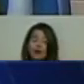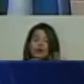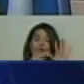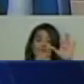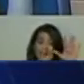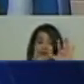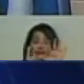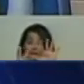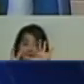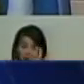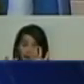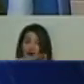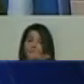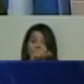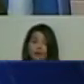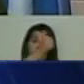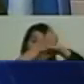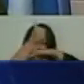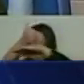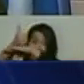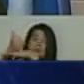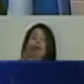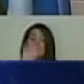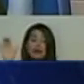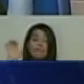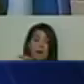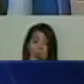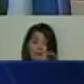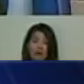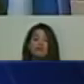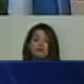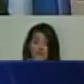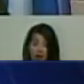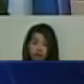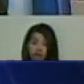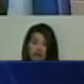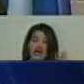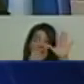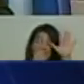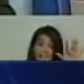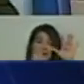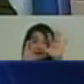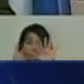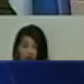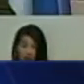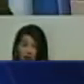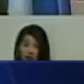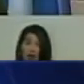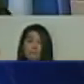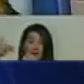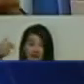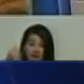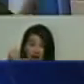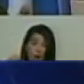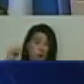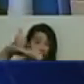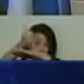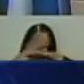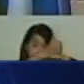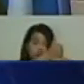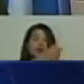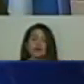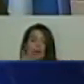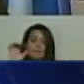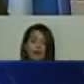67 gerentes de PDVSA, privados de libertad. Entre ellos, voy a corregir, 18